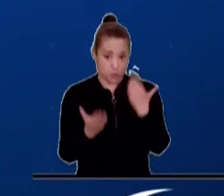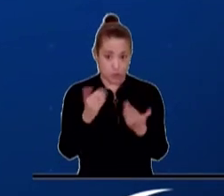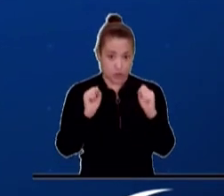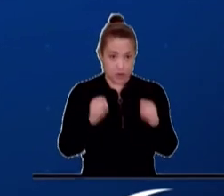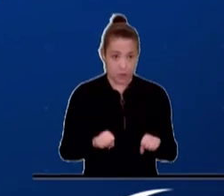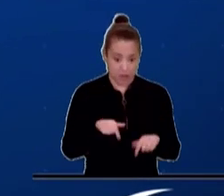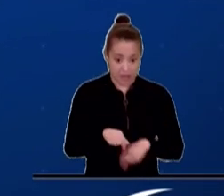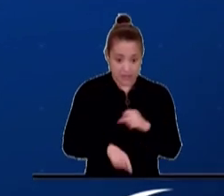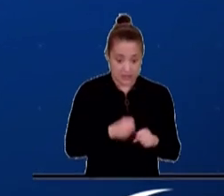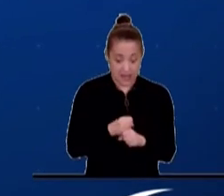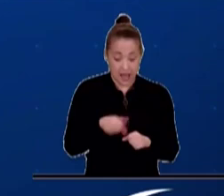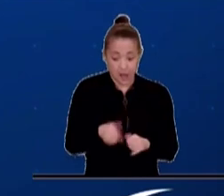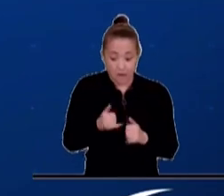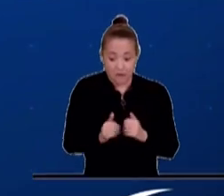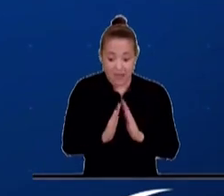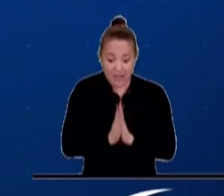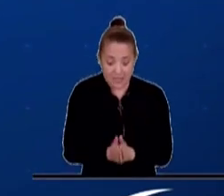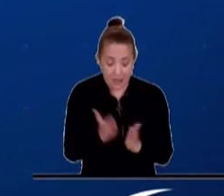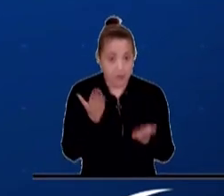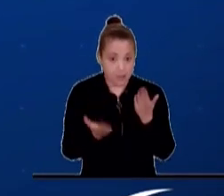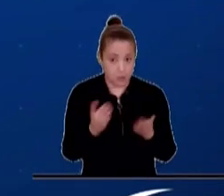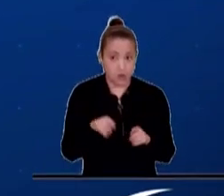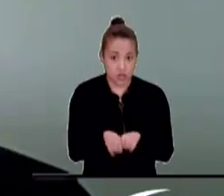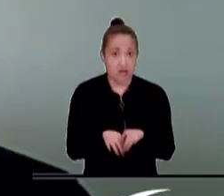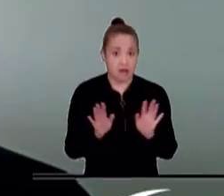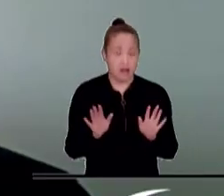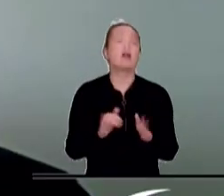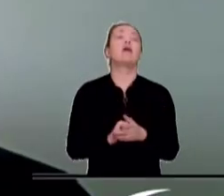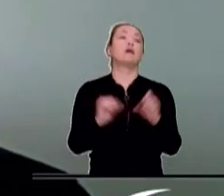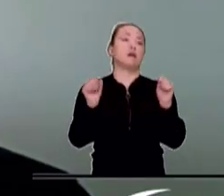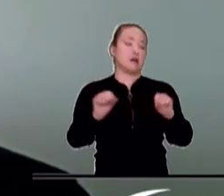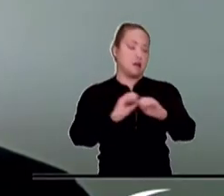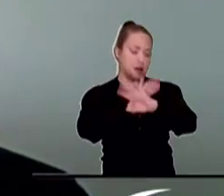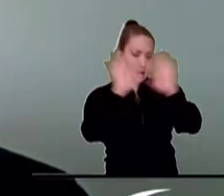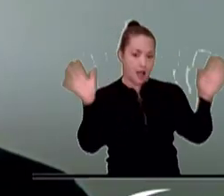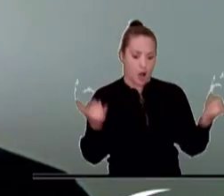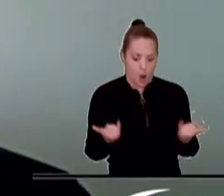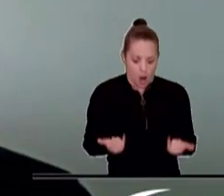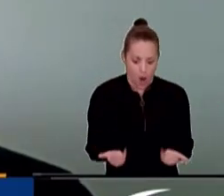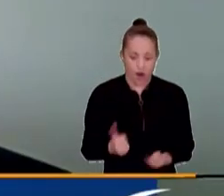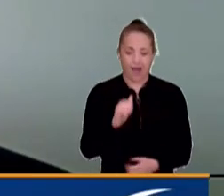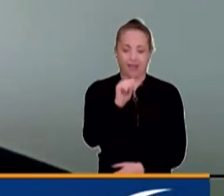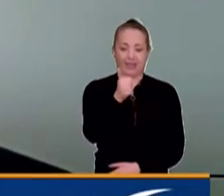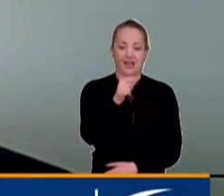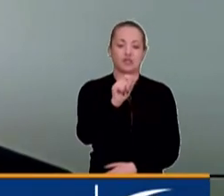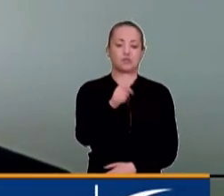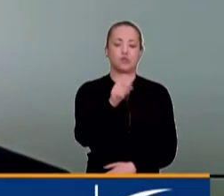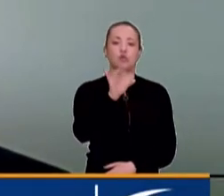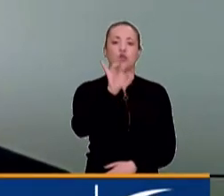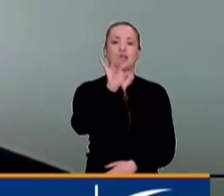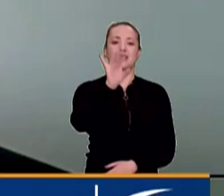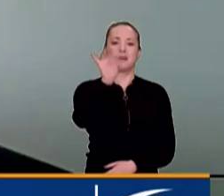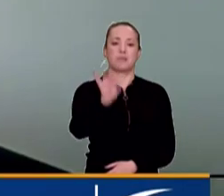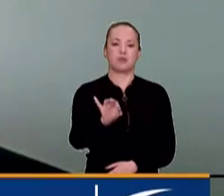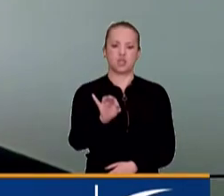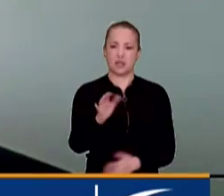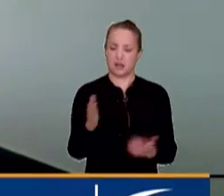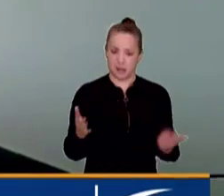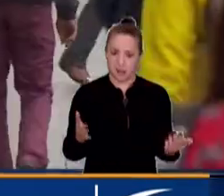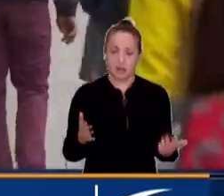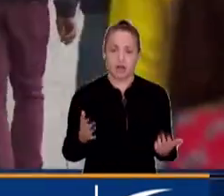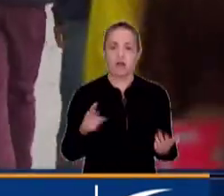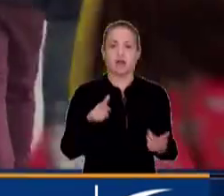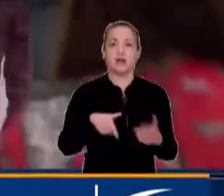año? Claro, claro, Alejandra. Estamos en 10.15. La mayor parte